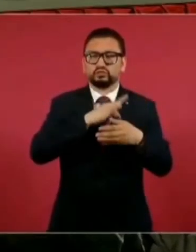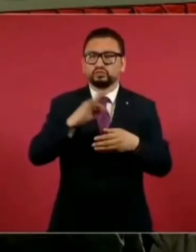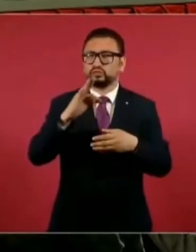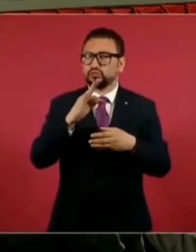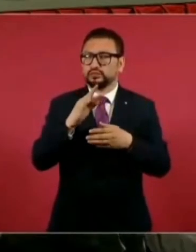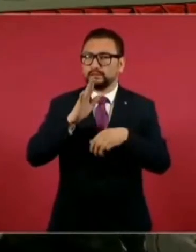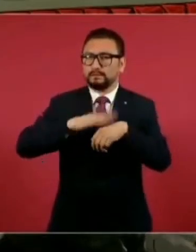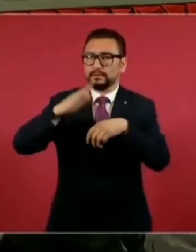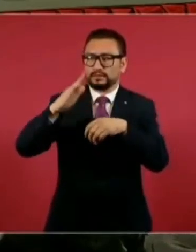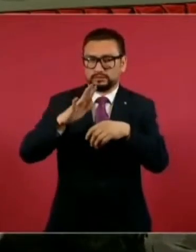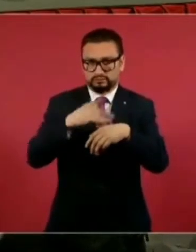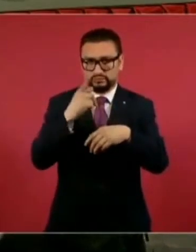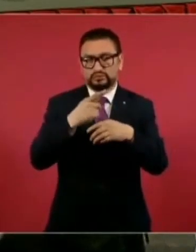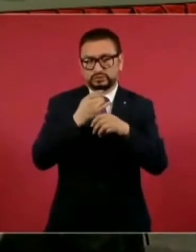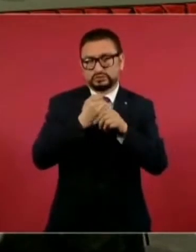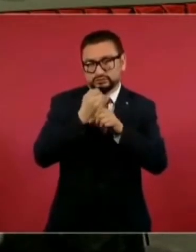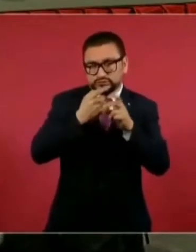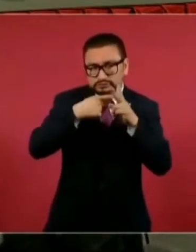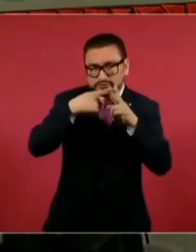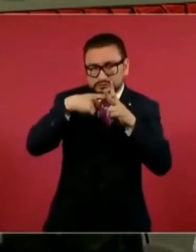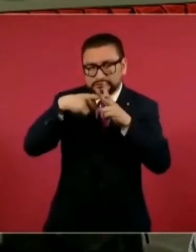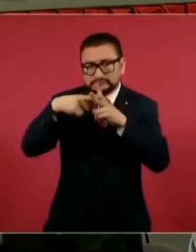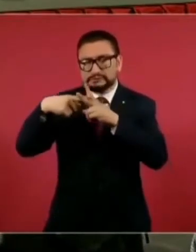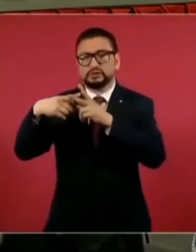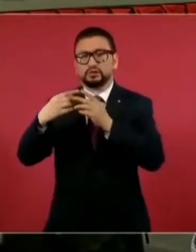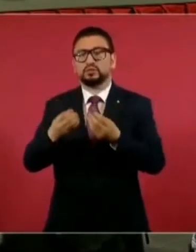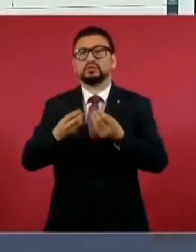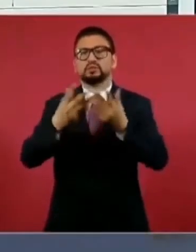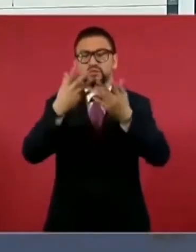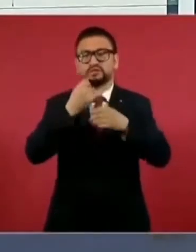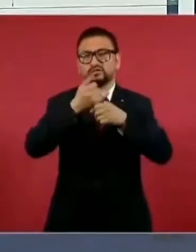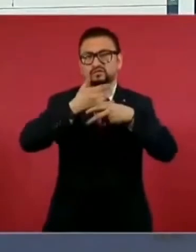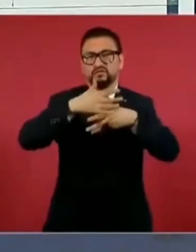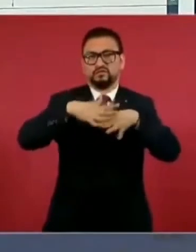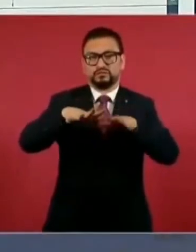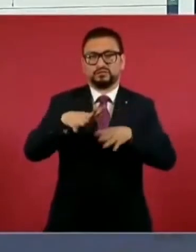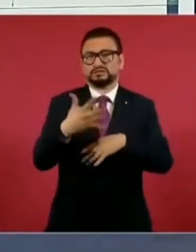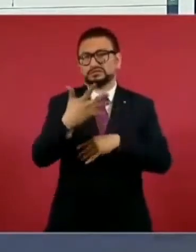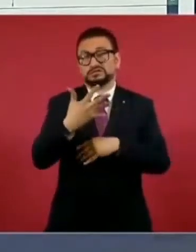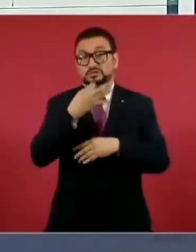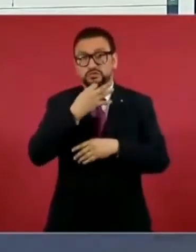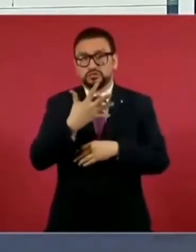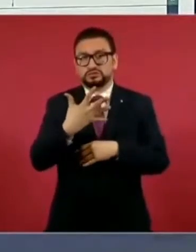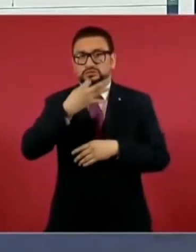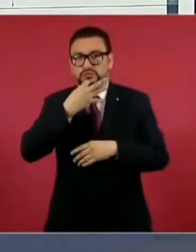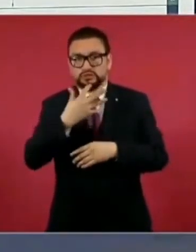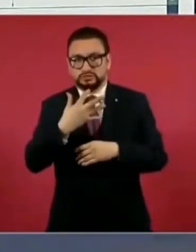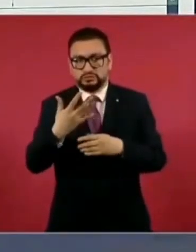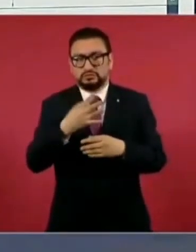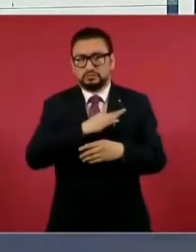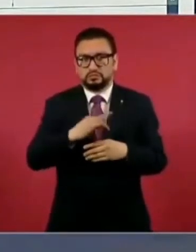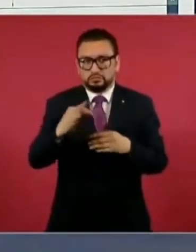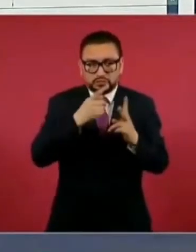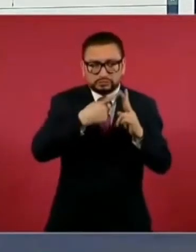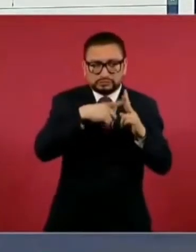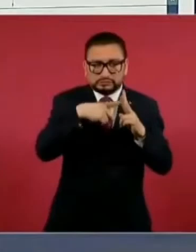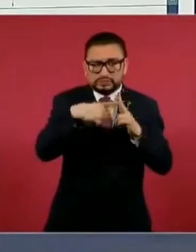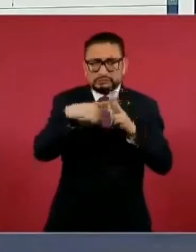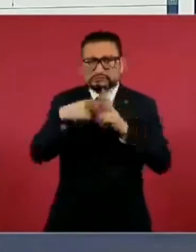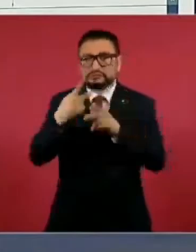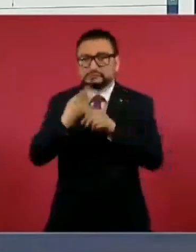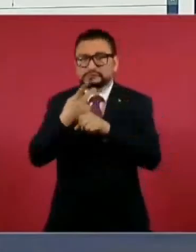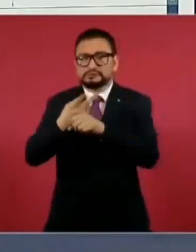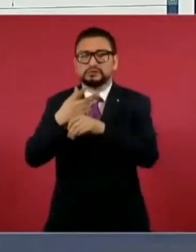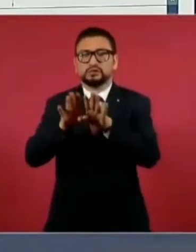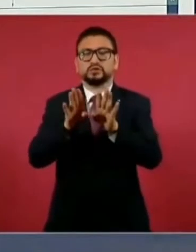porque las mediciones son capaces de extraer información cada 5 minutos. Entonces, en un juego vivo vamos